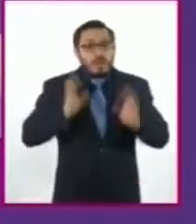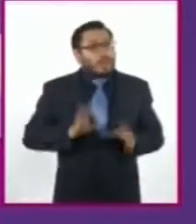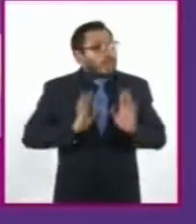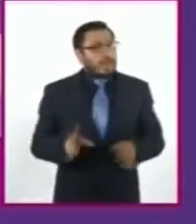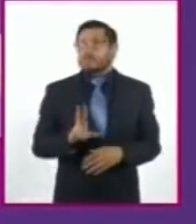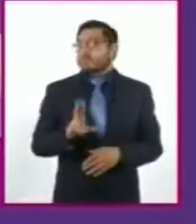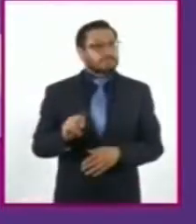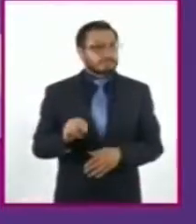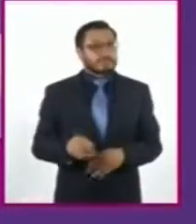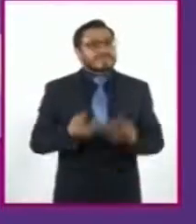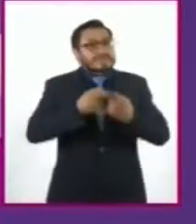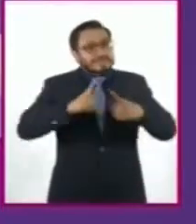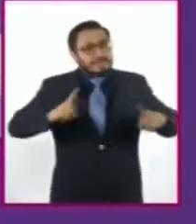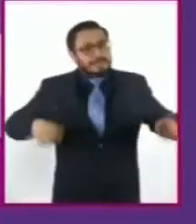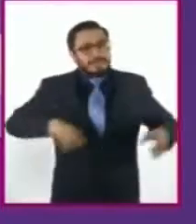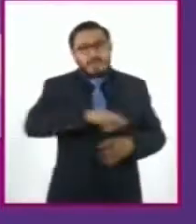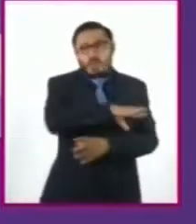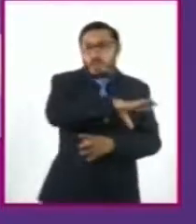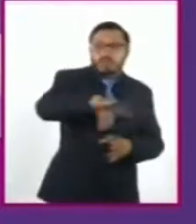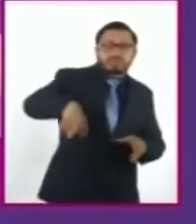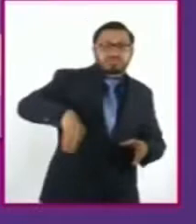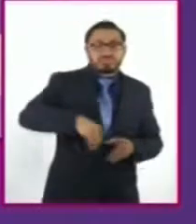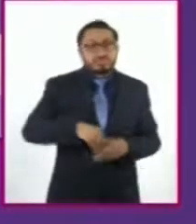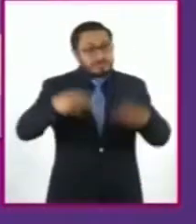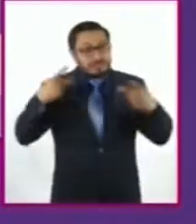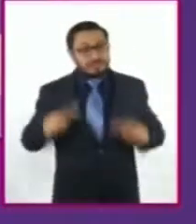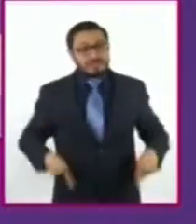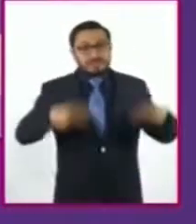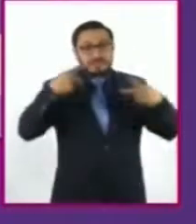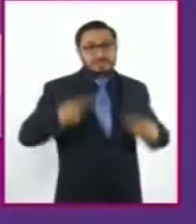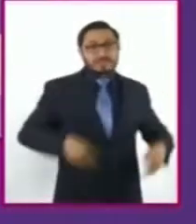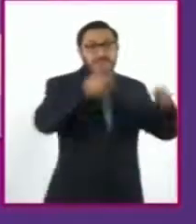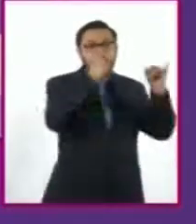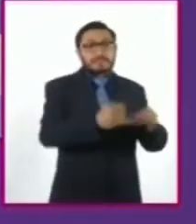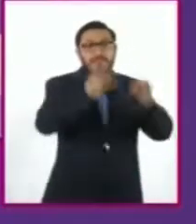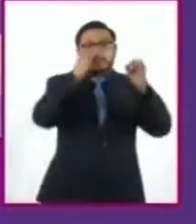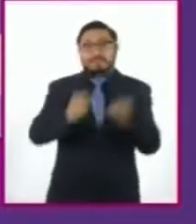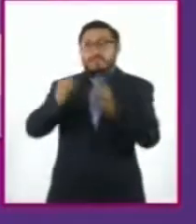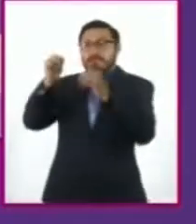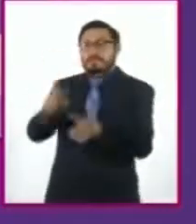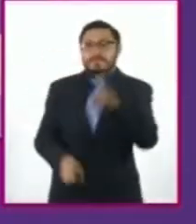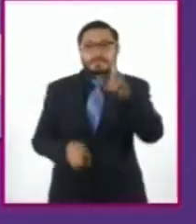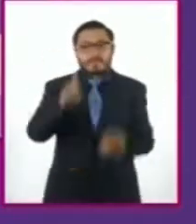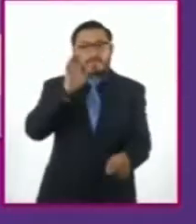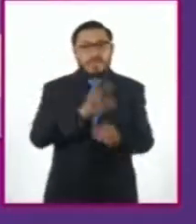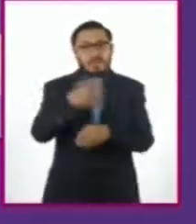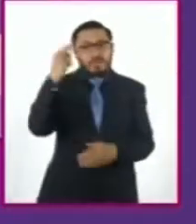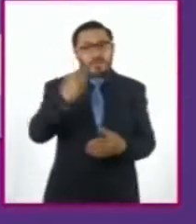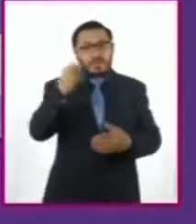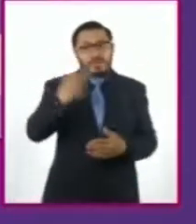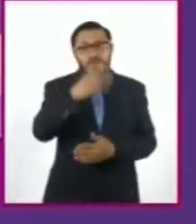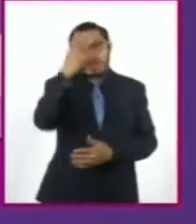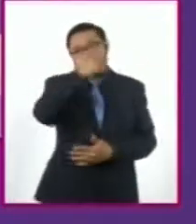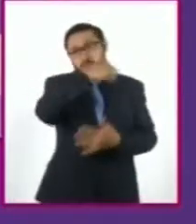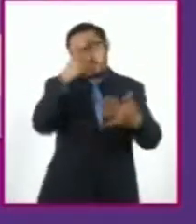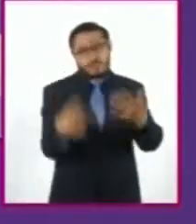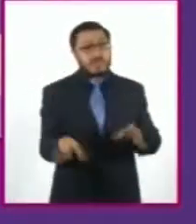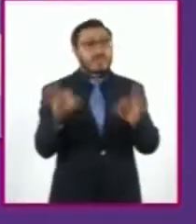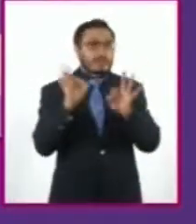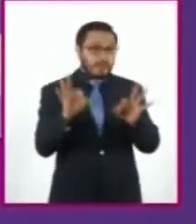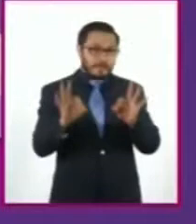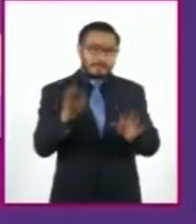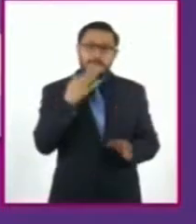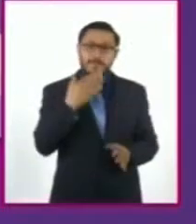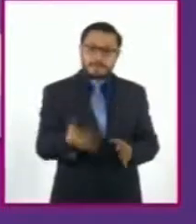desarrollo integral de las personas depende de que puedan cubrir todas sus necesidades básicas.